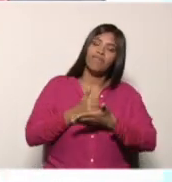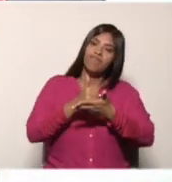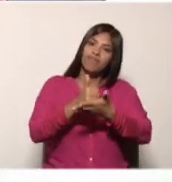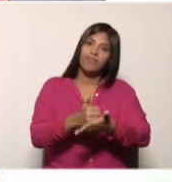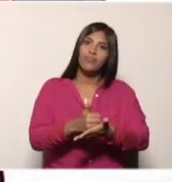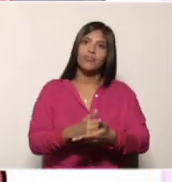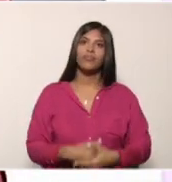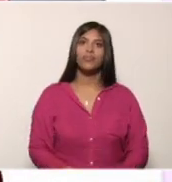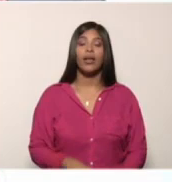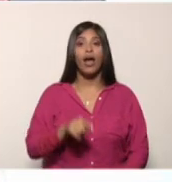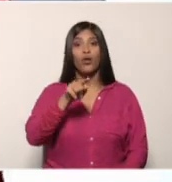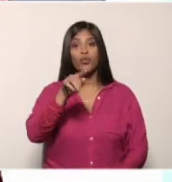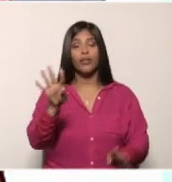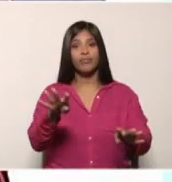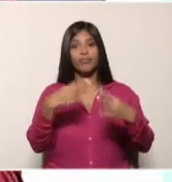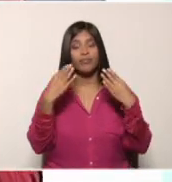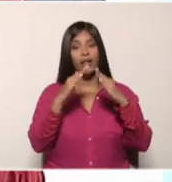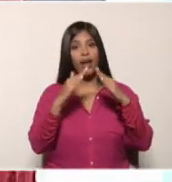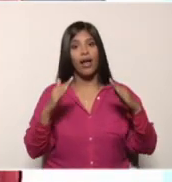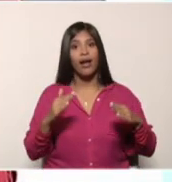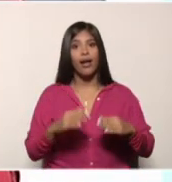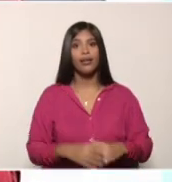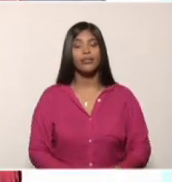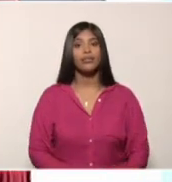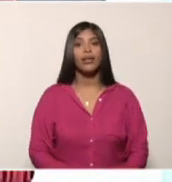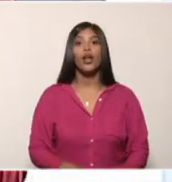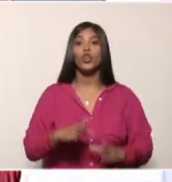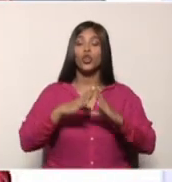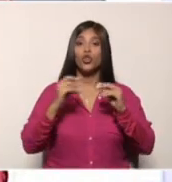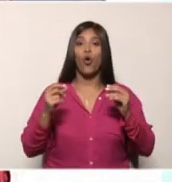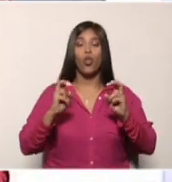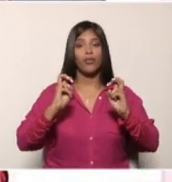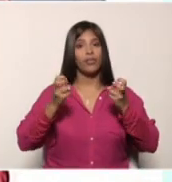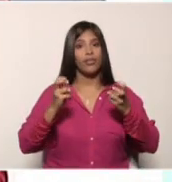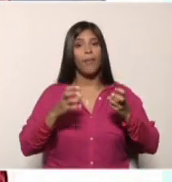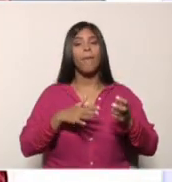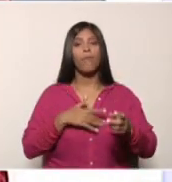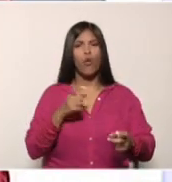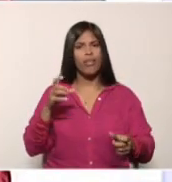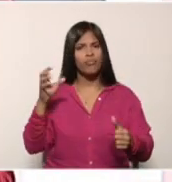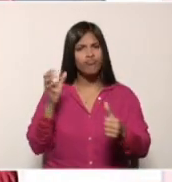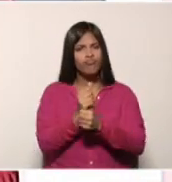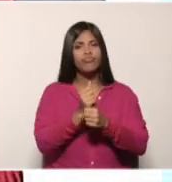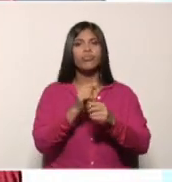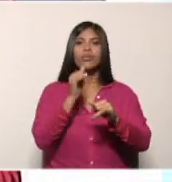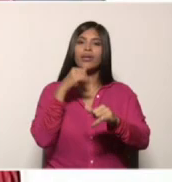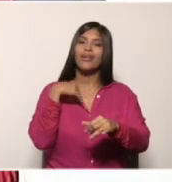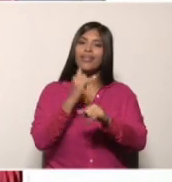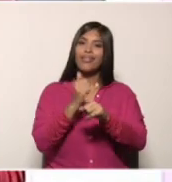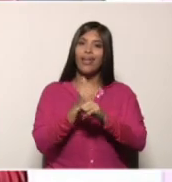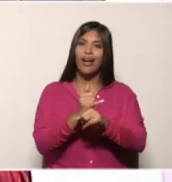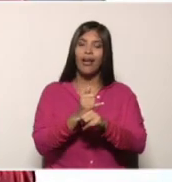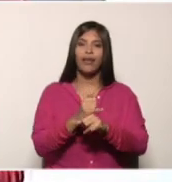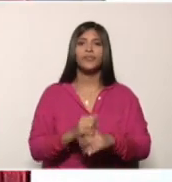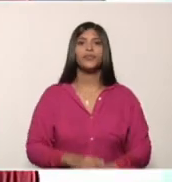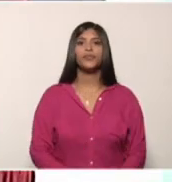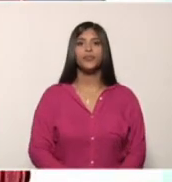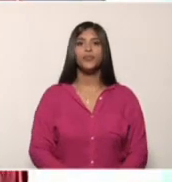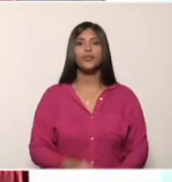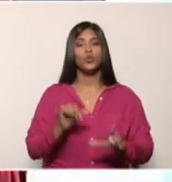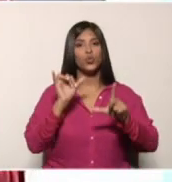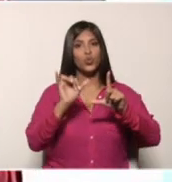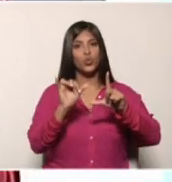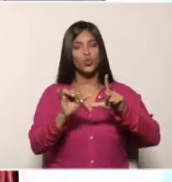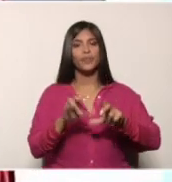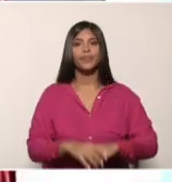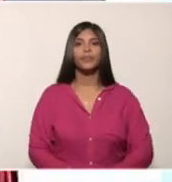significativos. A ustedes que están en casa hay que recordarles que todo este contenido lo pueden encontrar también en el canal de YouTube si no tienen la oportunidad de ver el programa. Hay